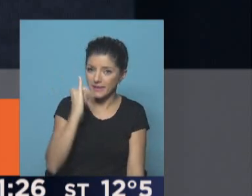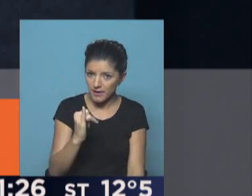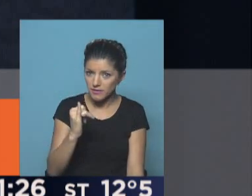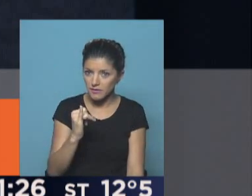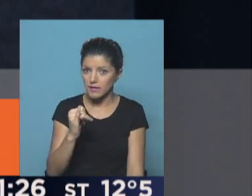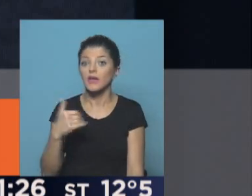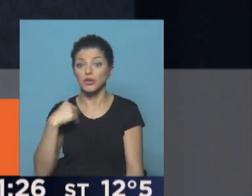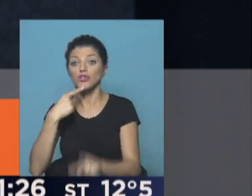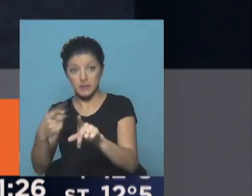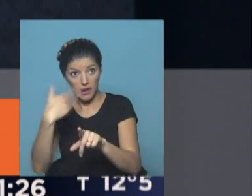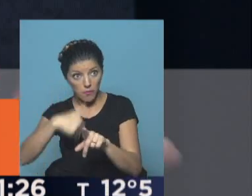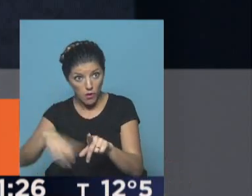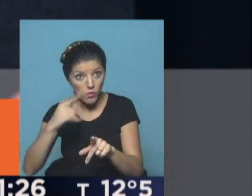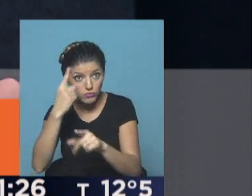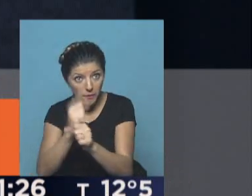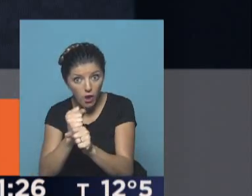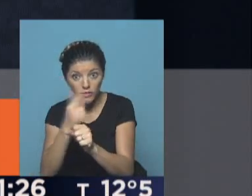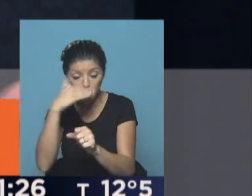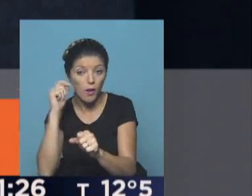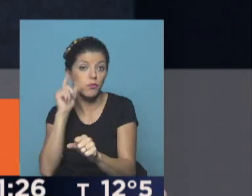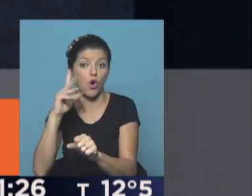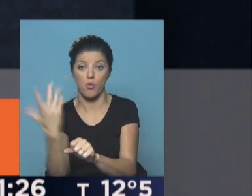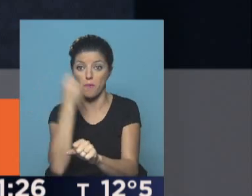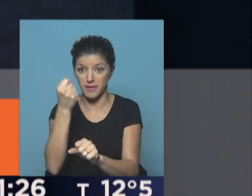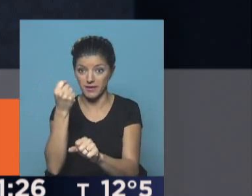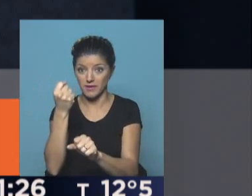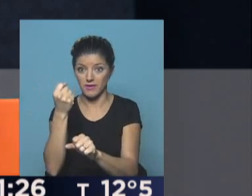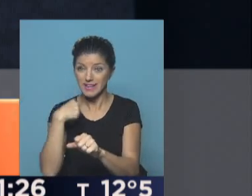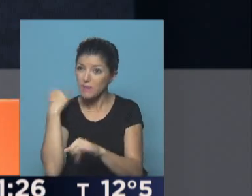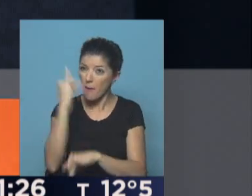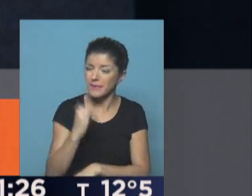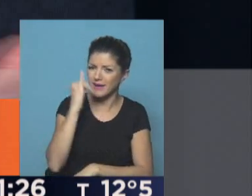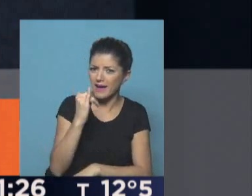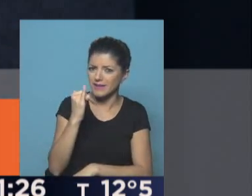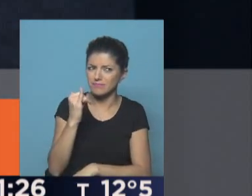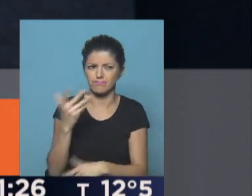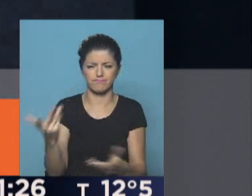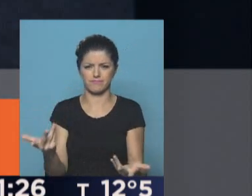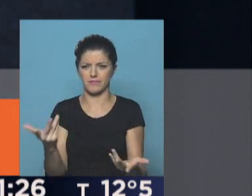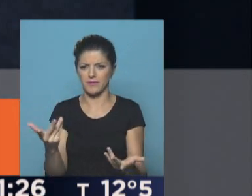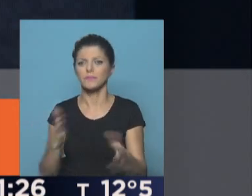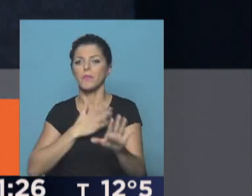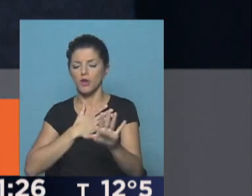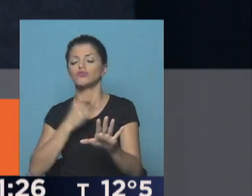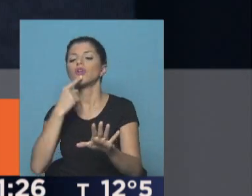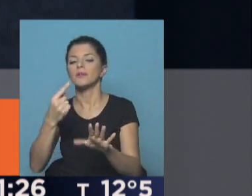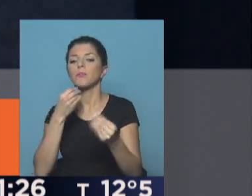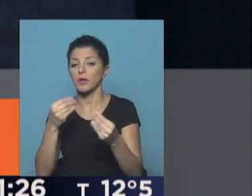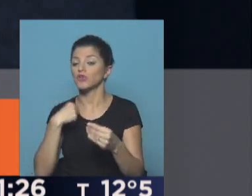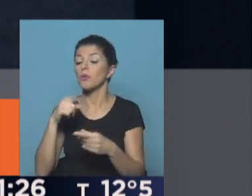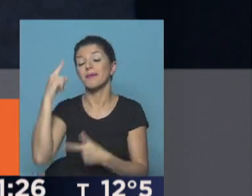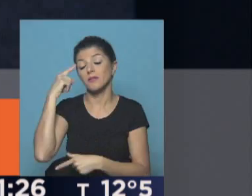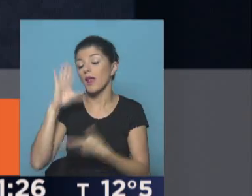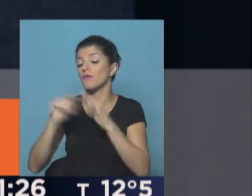dije que iba a ser cuando en realidad debería ser al revés y lo hice porque en realidad no estaba de acuerdo en el mecanismo de selección del candidato